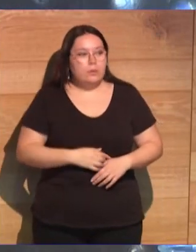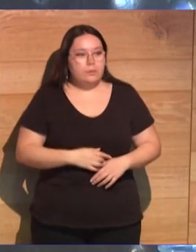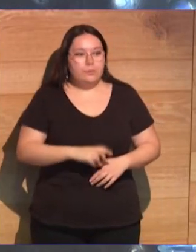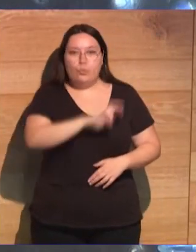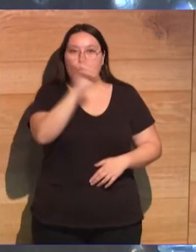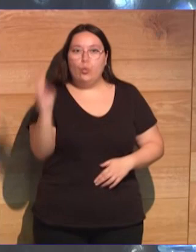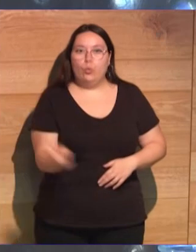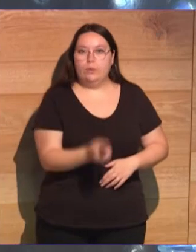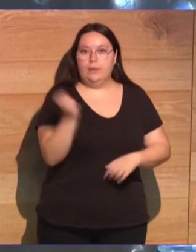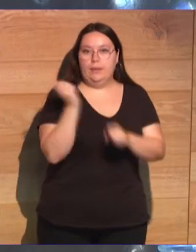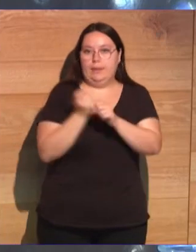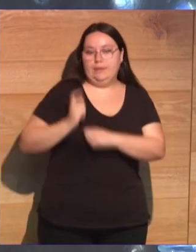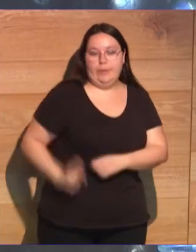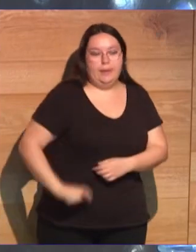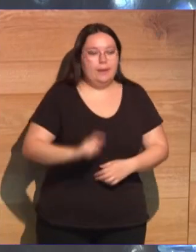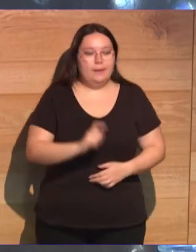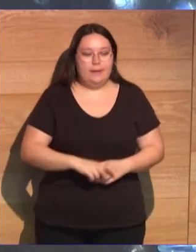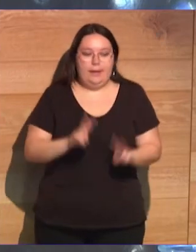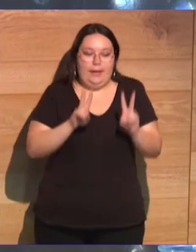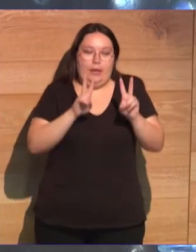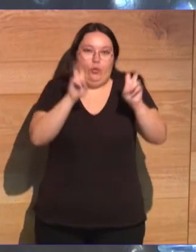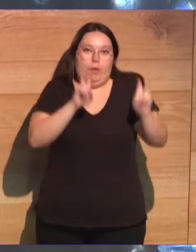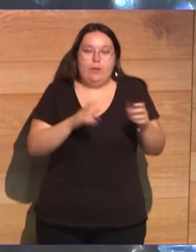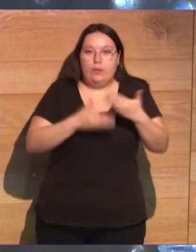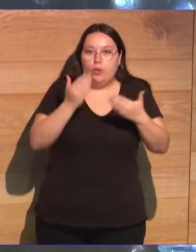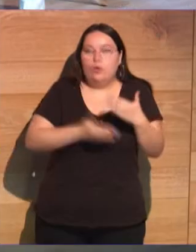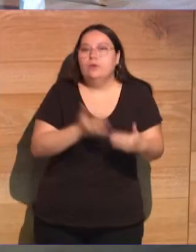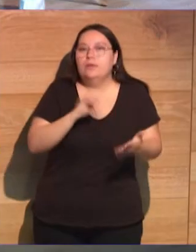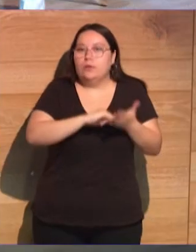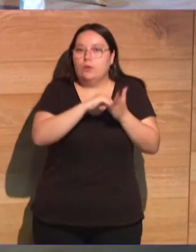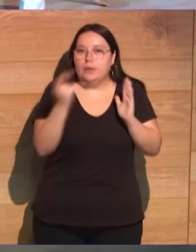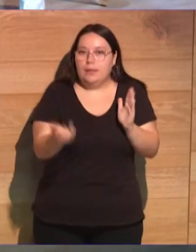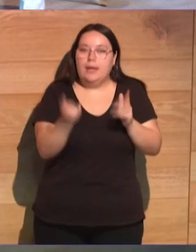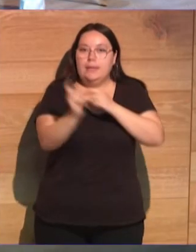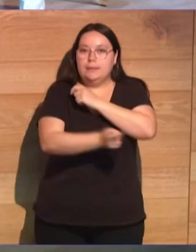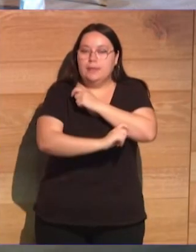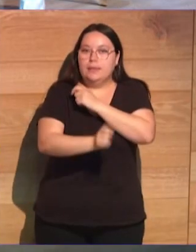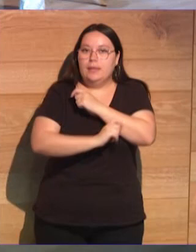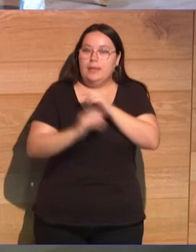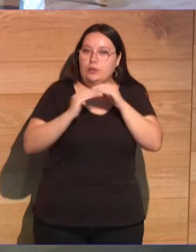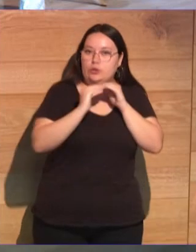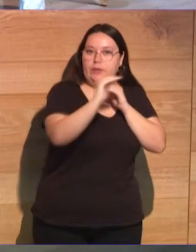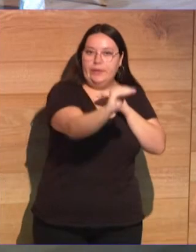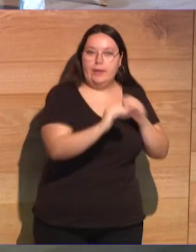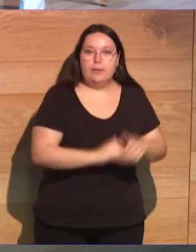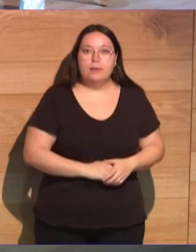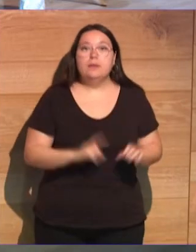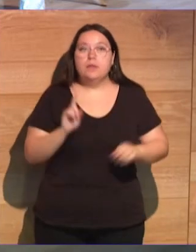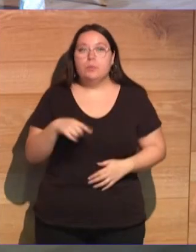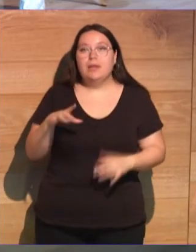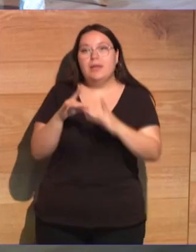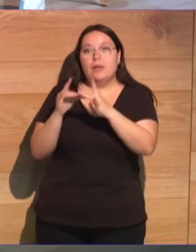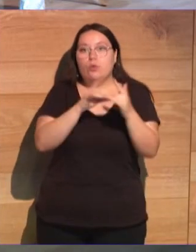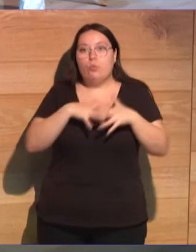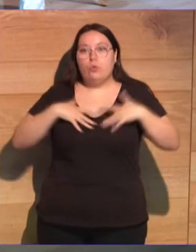multidisciplinar y especialista en innovación, tecnología, estrategia y sostenibilidad, así como en el liderazgo